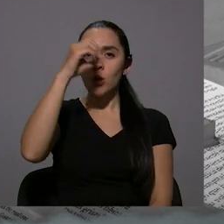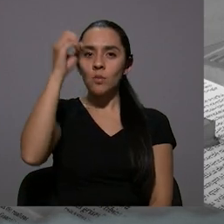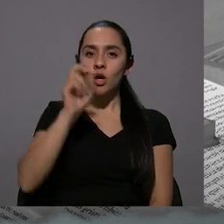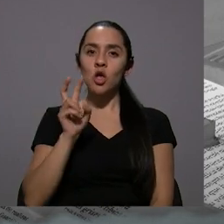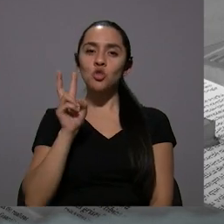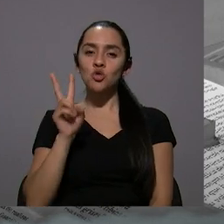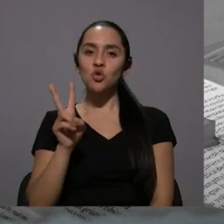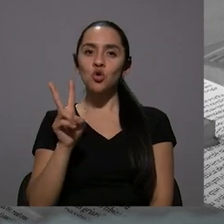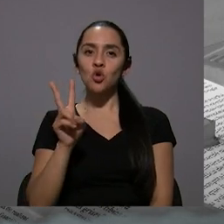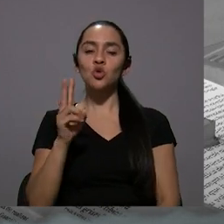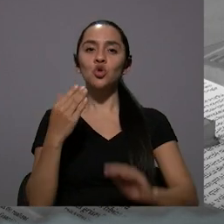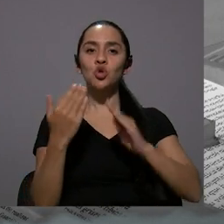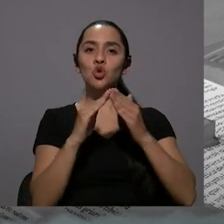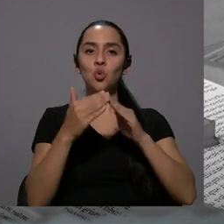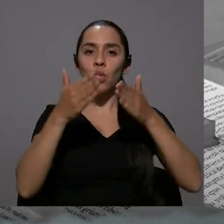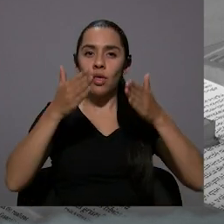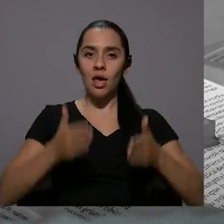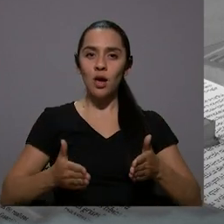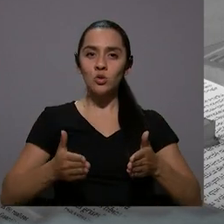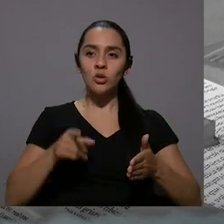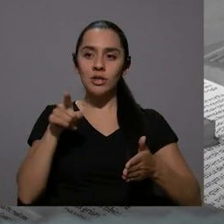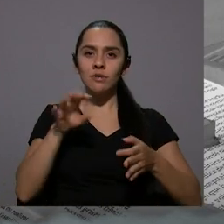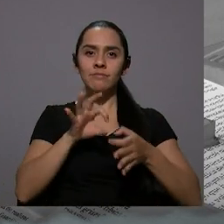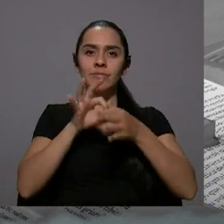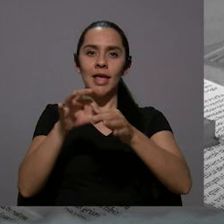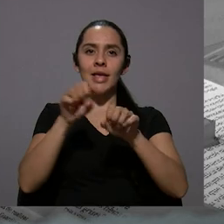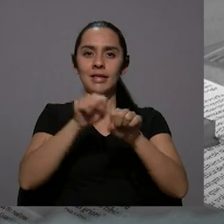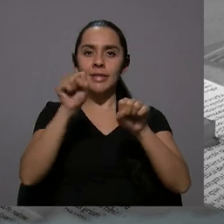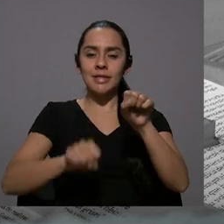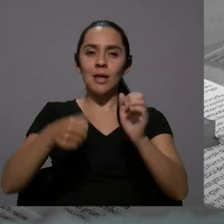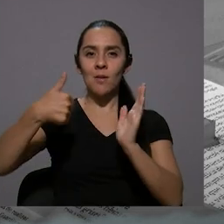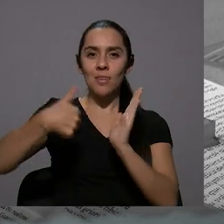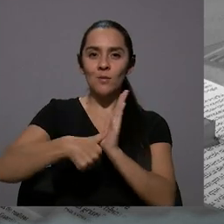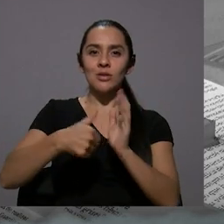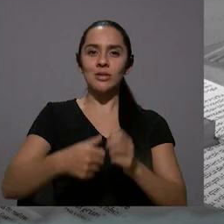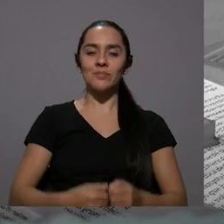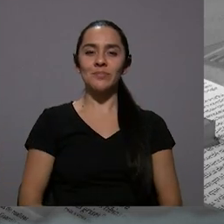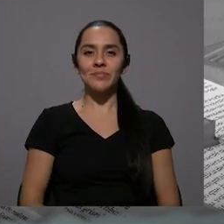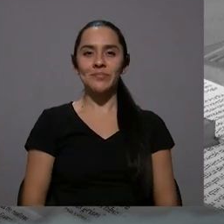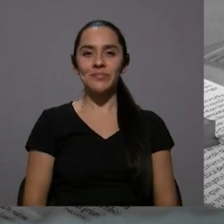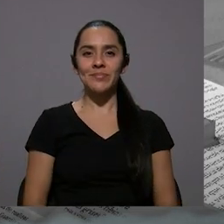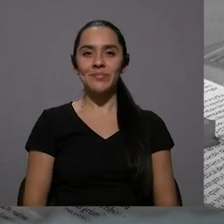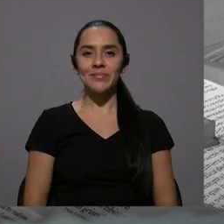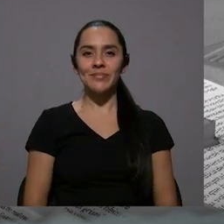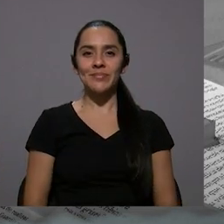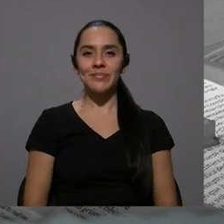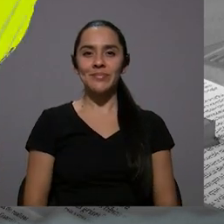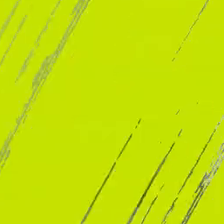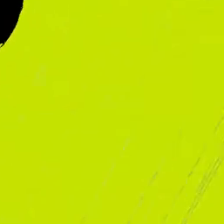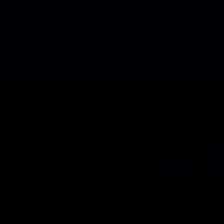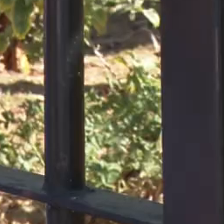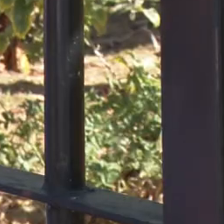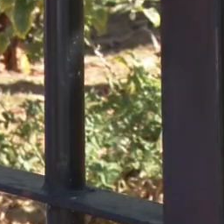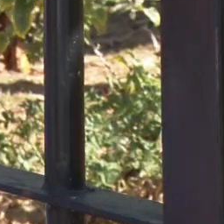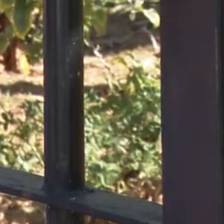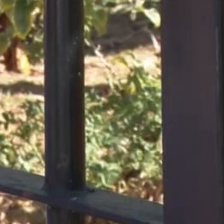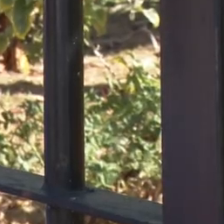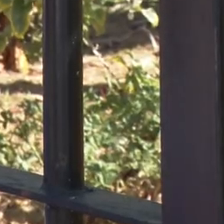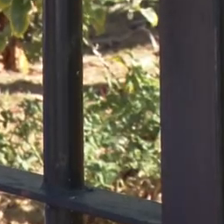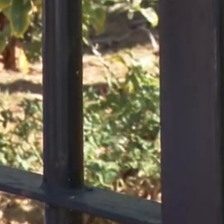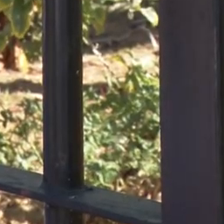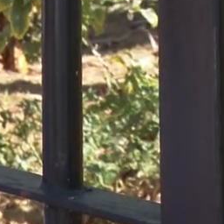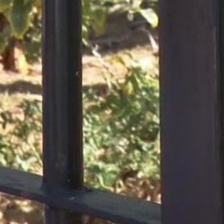escuchemos las opiniones de dos eh sobre este sistema de votación usted está de